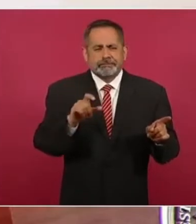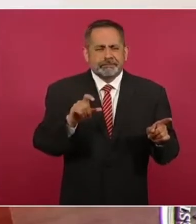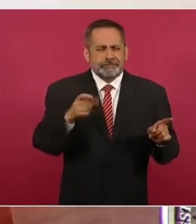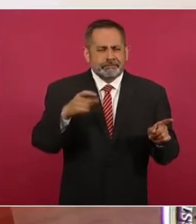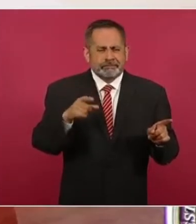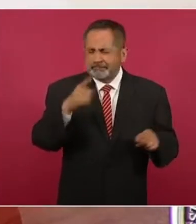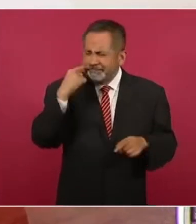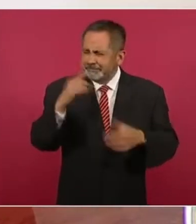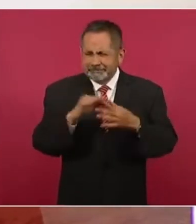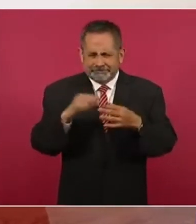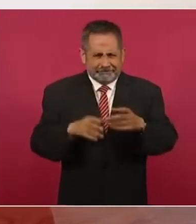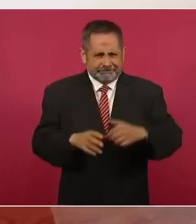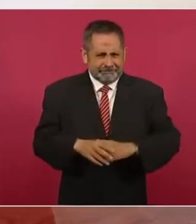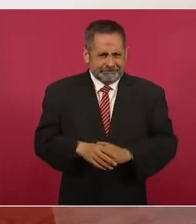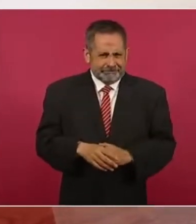pon el